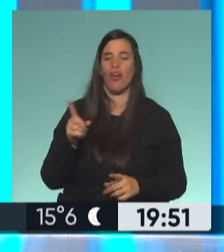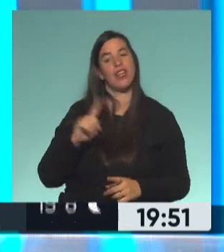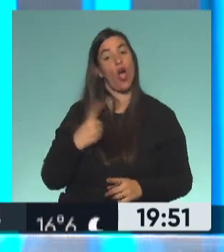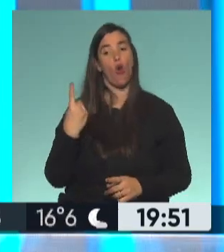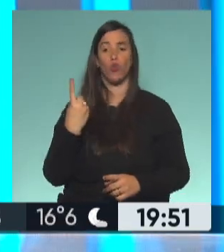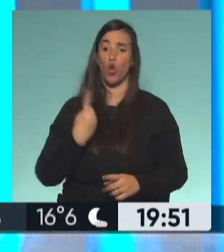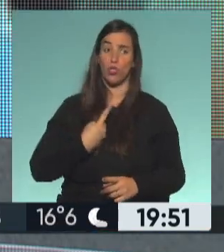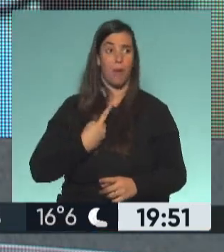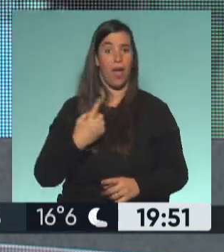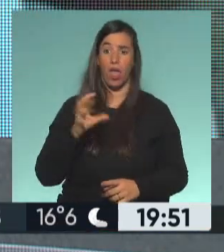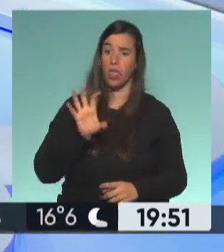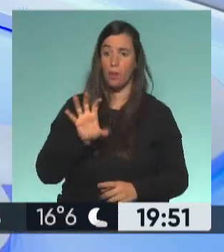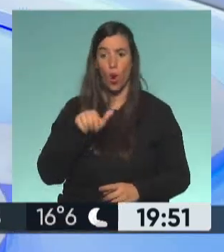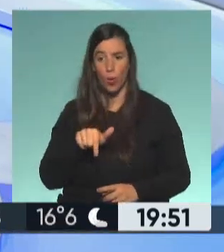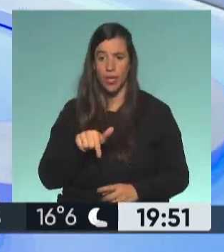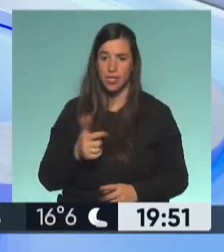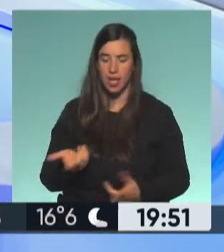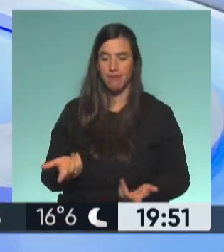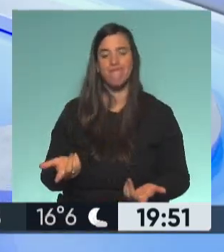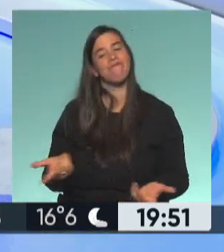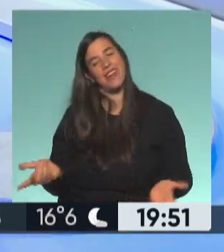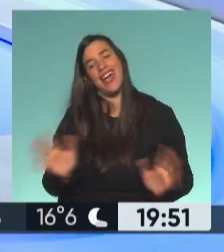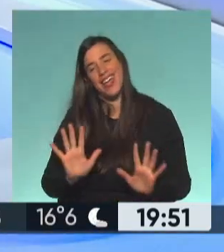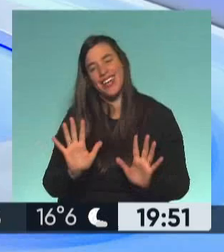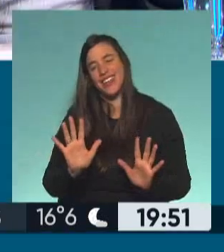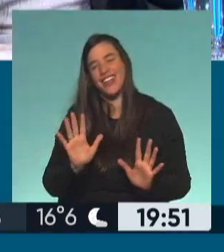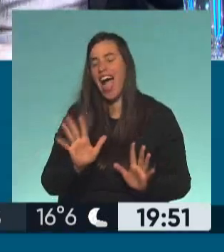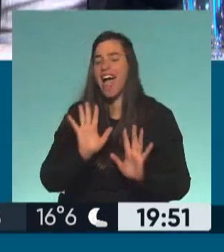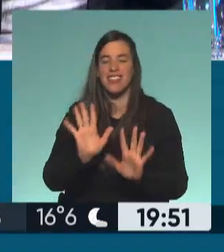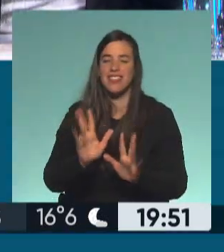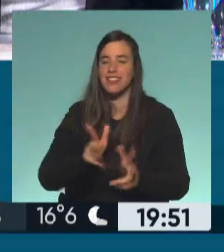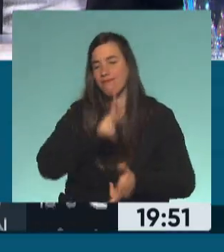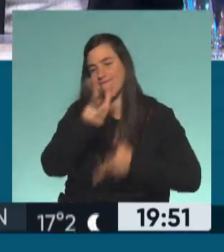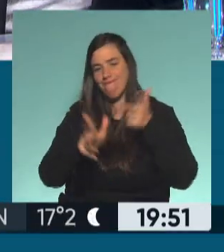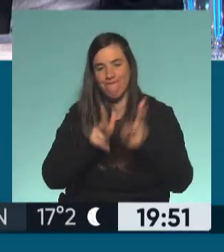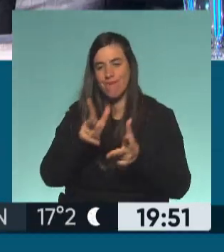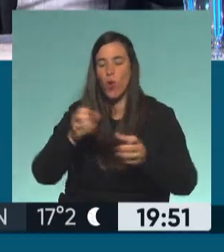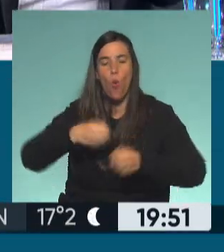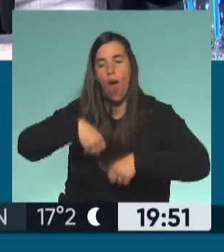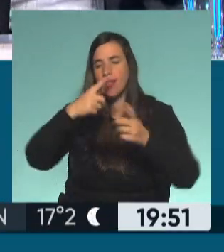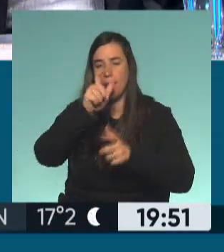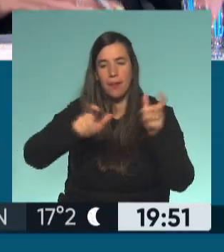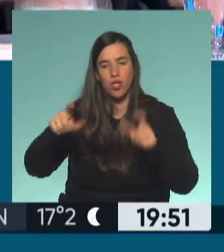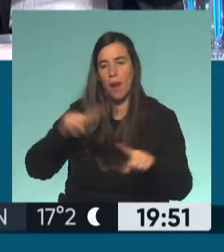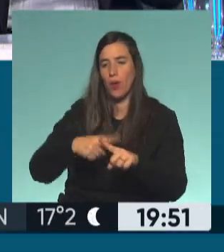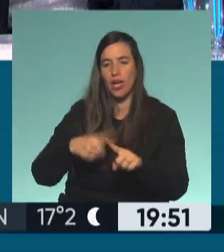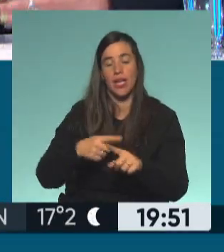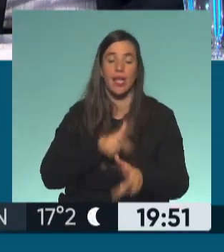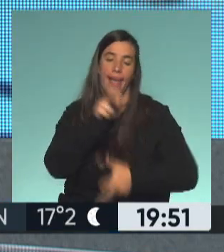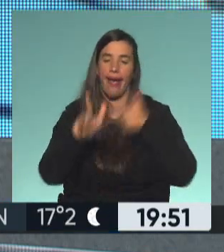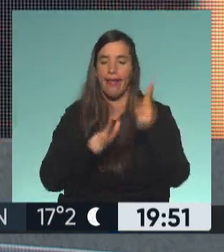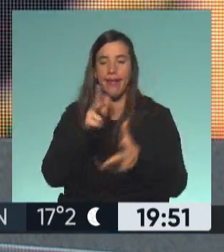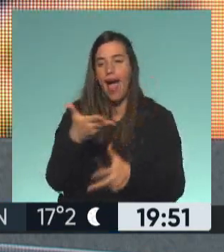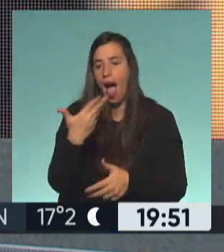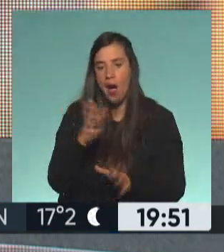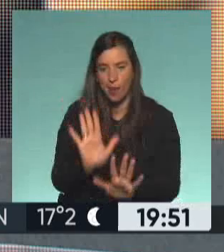Osvaldo. digamos que cualquier político o política Sí. suele tener que explicar del Sí. espacio que sea, suele tener que explicar Pero saltos de un